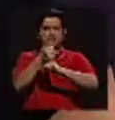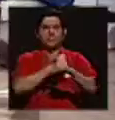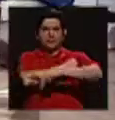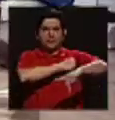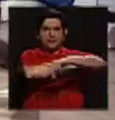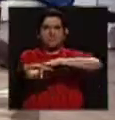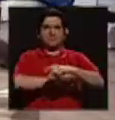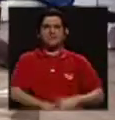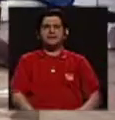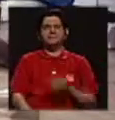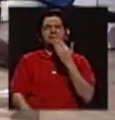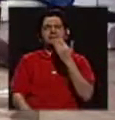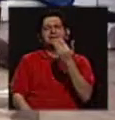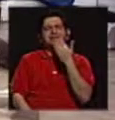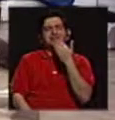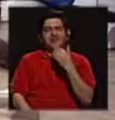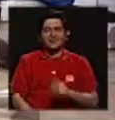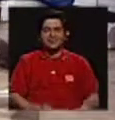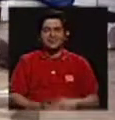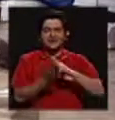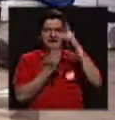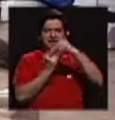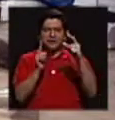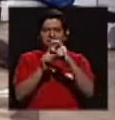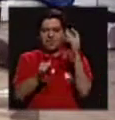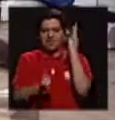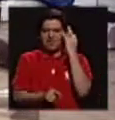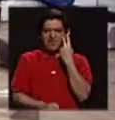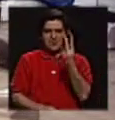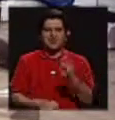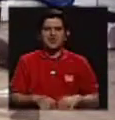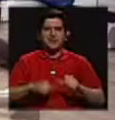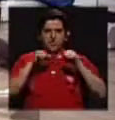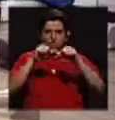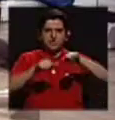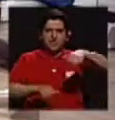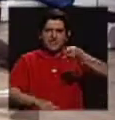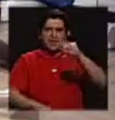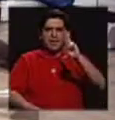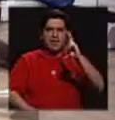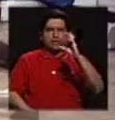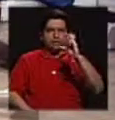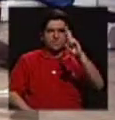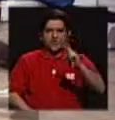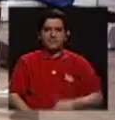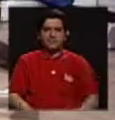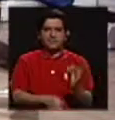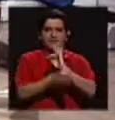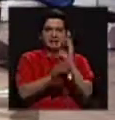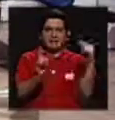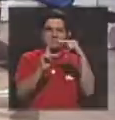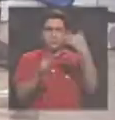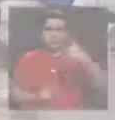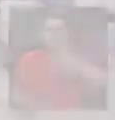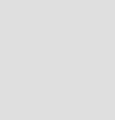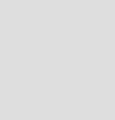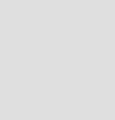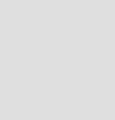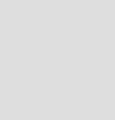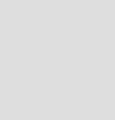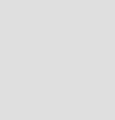país. Gracias por estar en Palabra de Mujer y les invitamos a quedarse con Canal UCR TV Consentido.